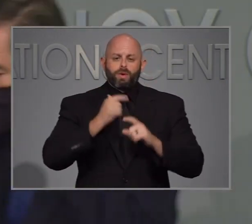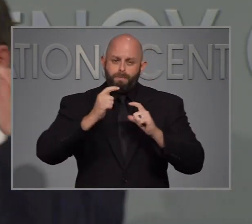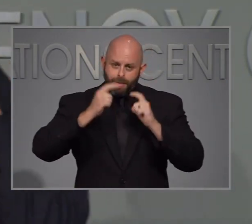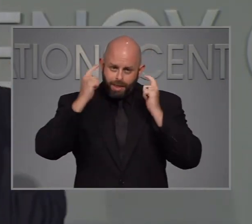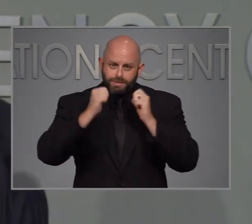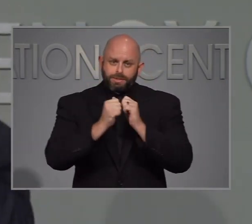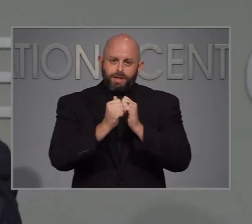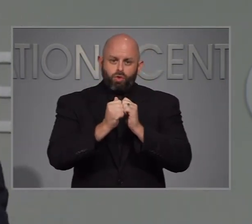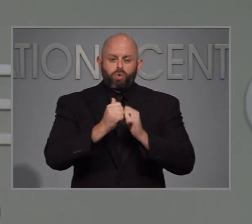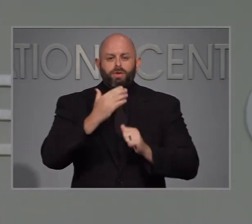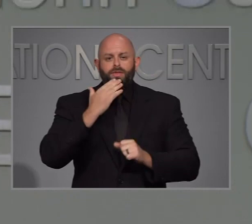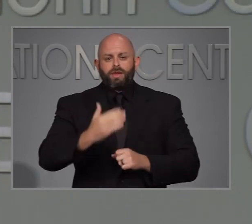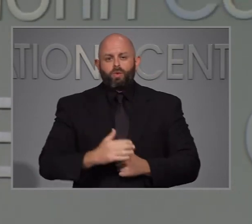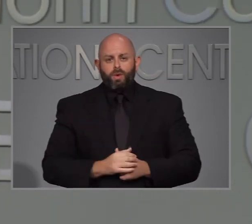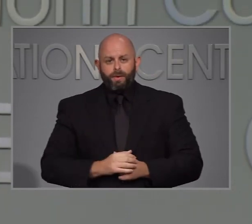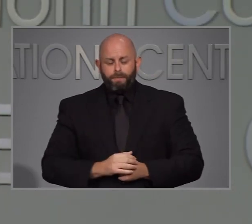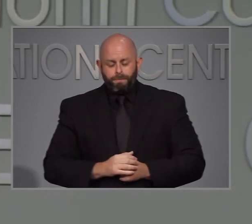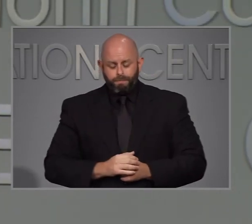Norte. Gracias.